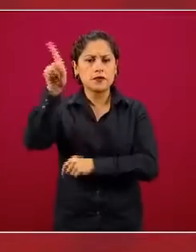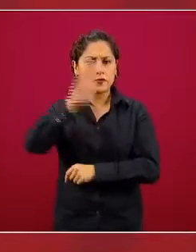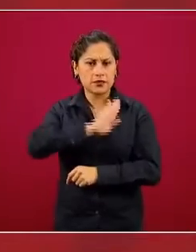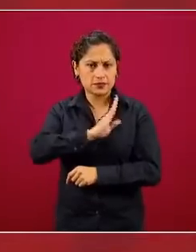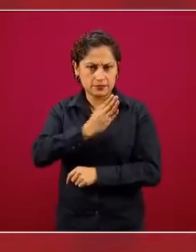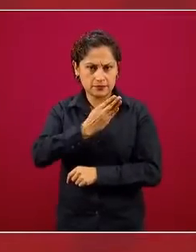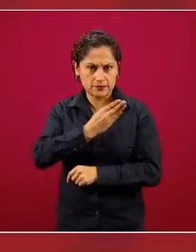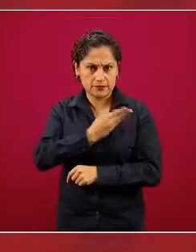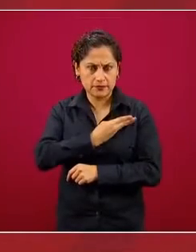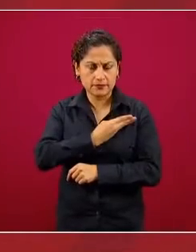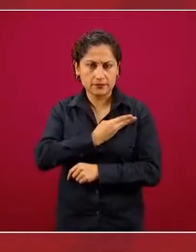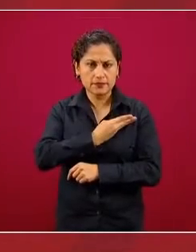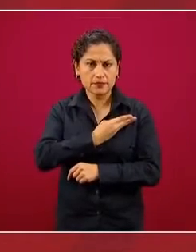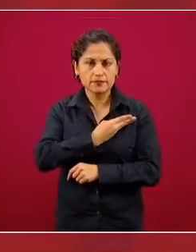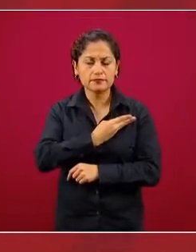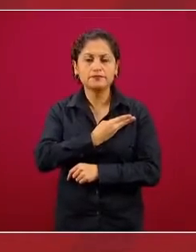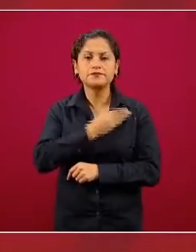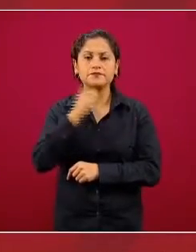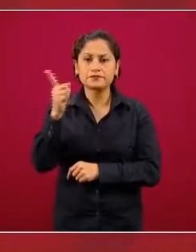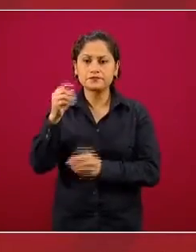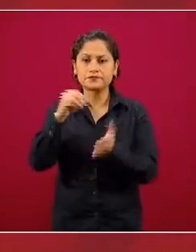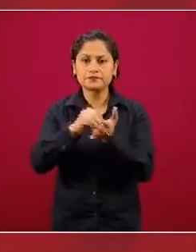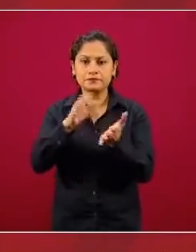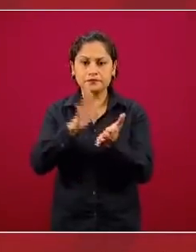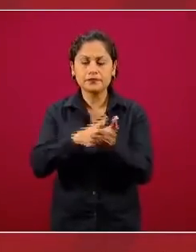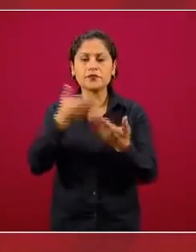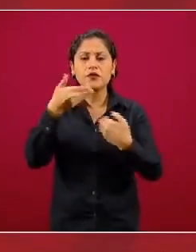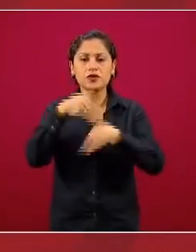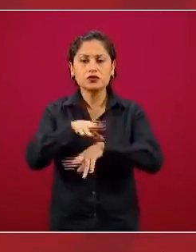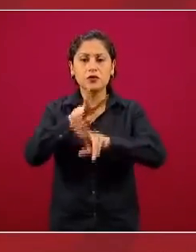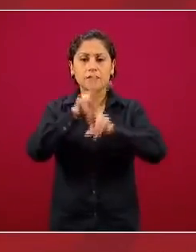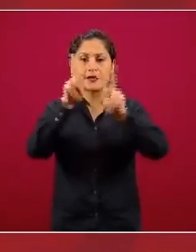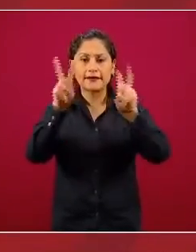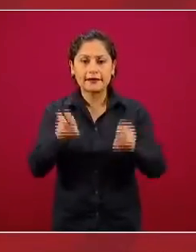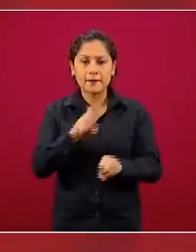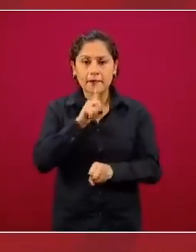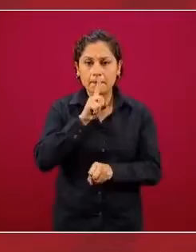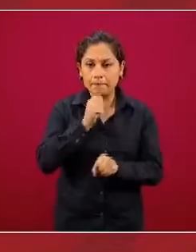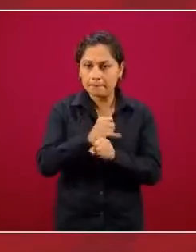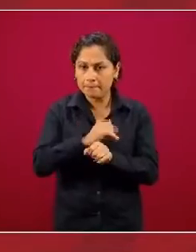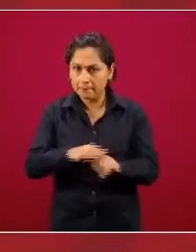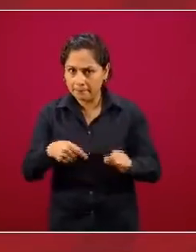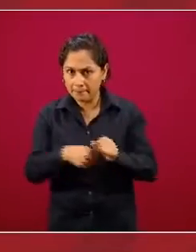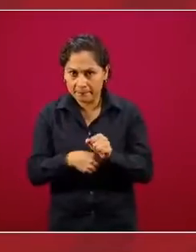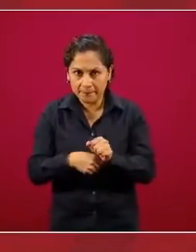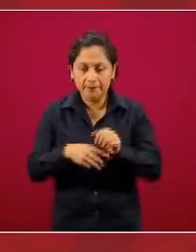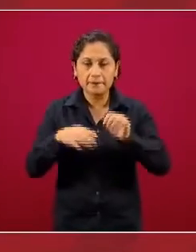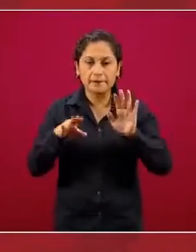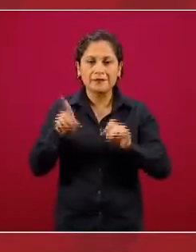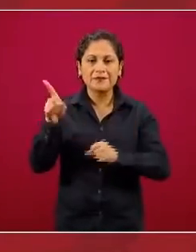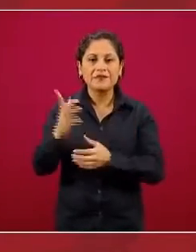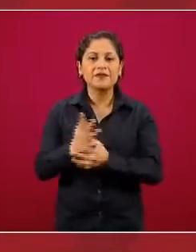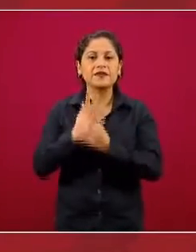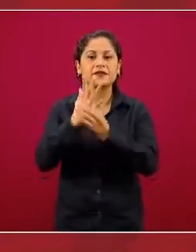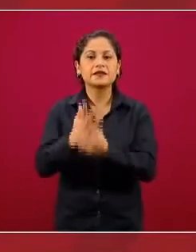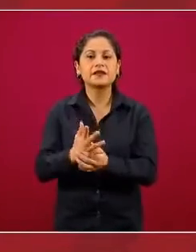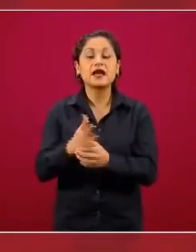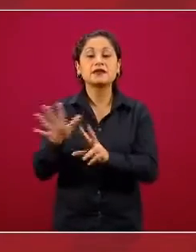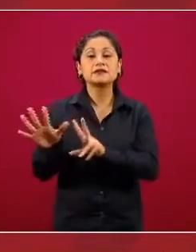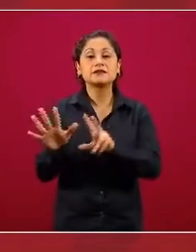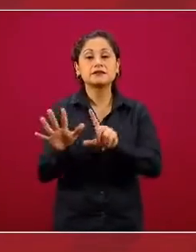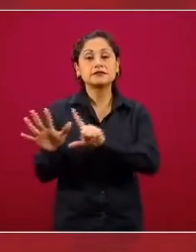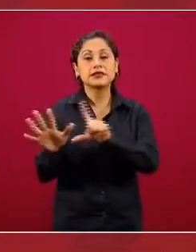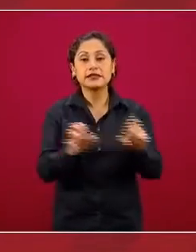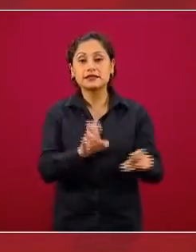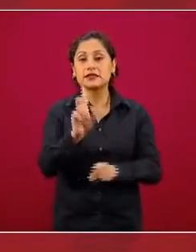sobre este tema de los casos ocultos, los casos no manifiestos, hablaba de 730,000 contagios.